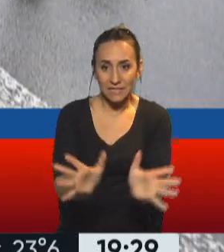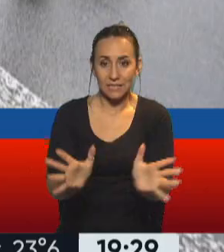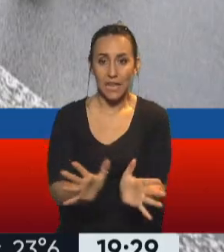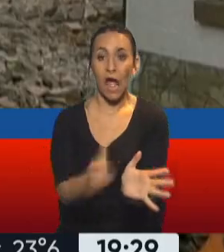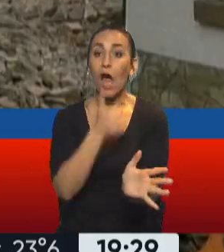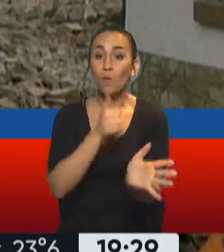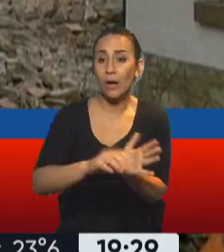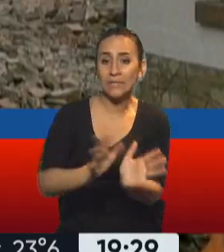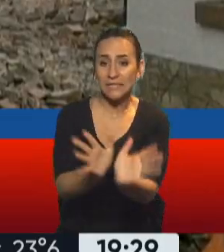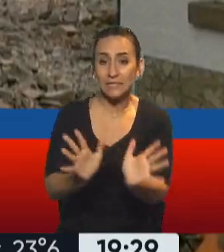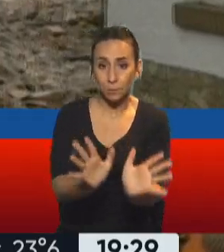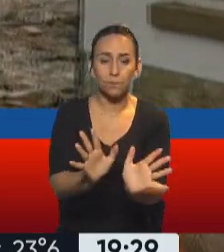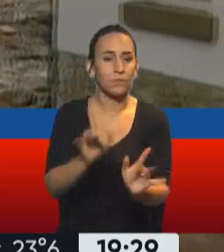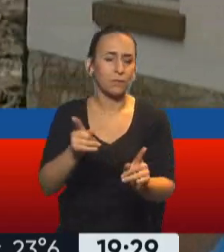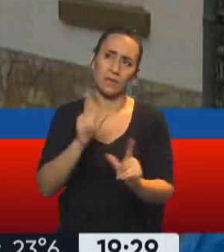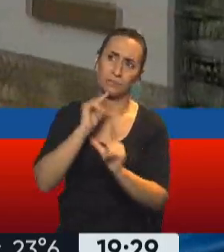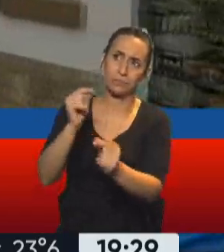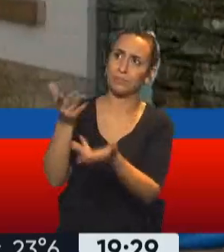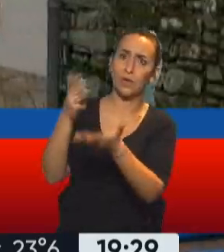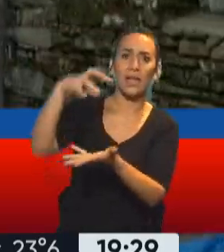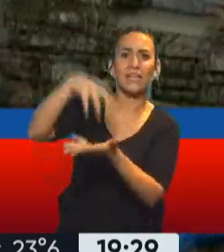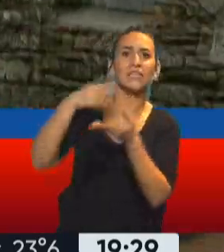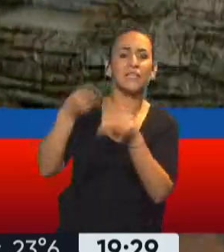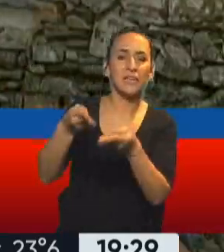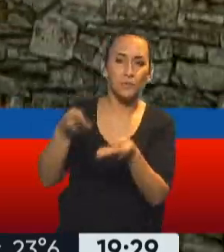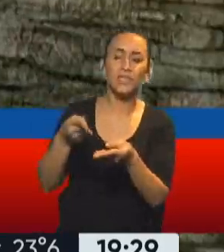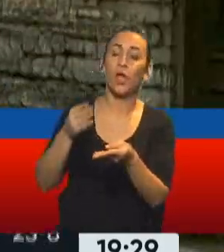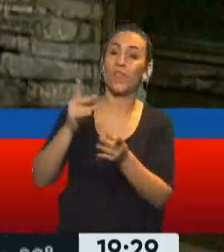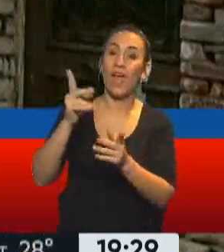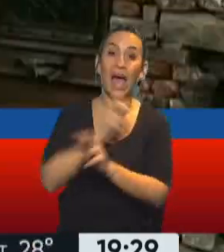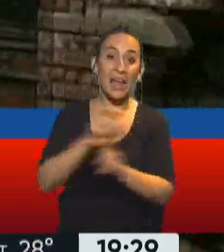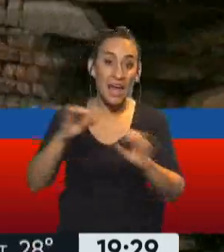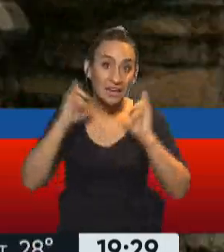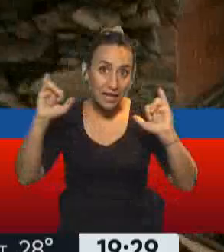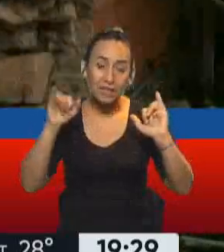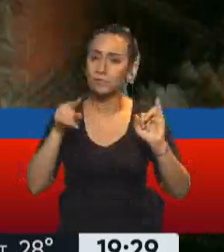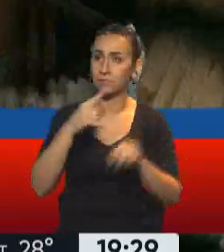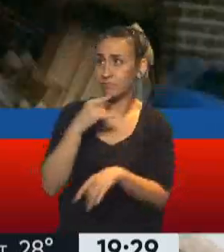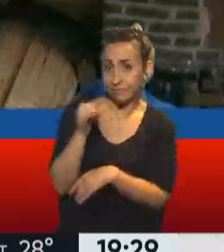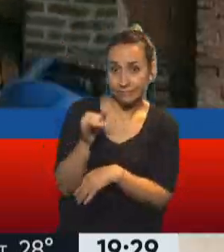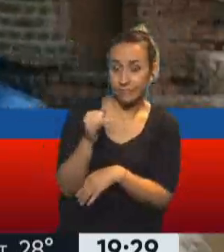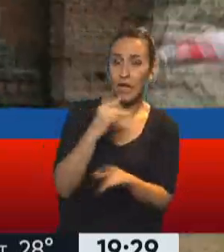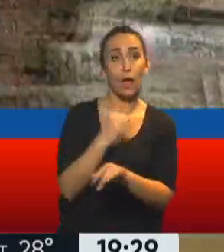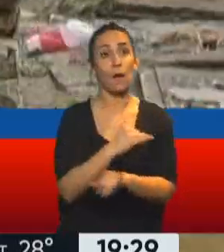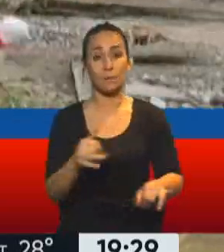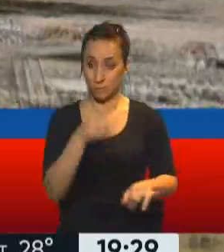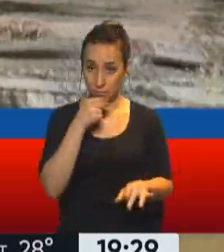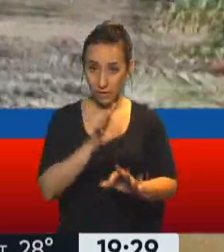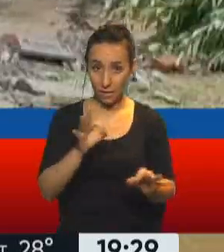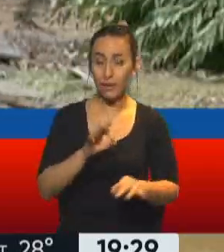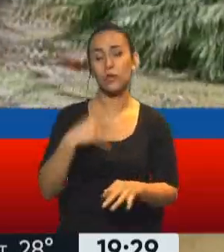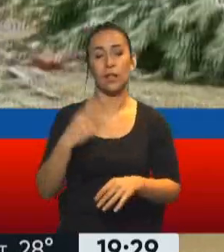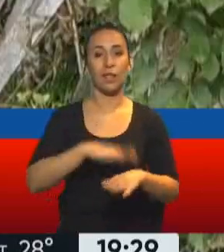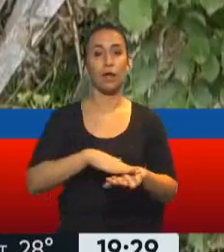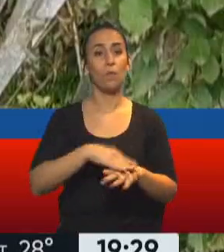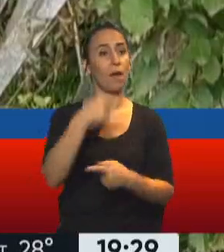críticas al sistema de alertas porque no se avisó a tiempo, y una pelea también ahí política por las responsabilidades. ¿Quién tenía que